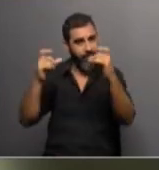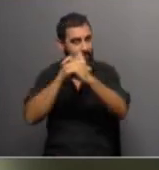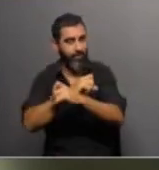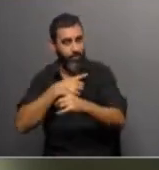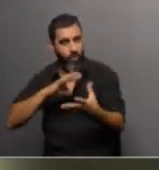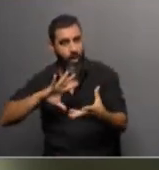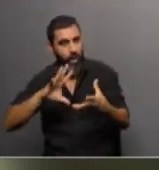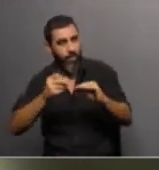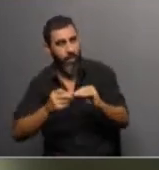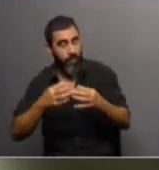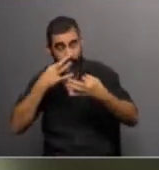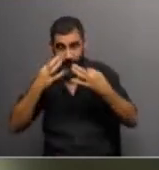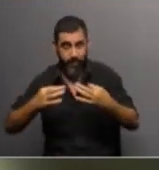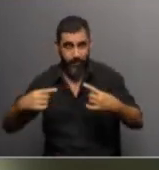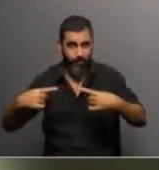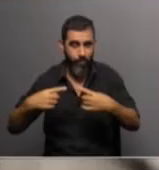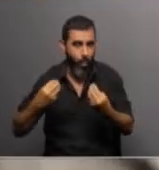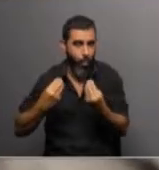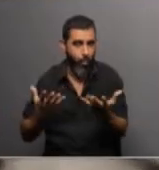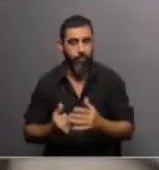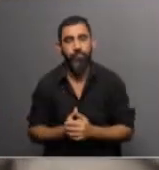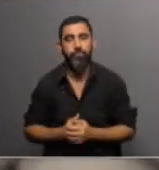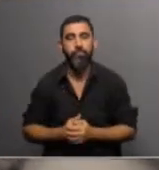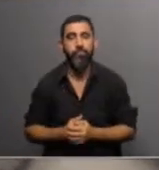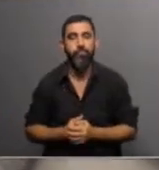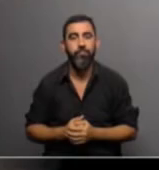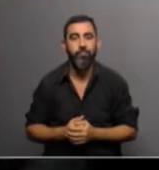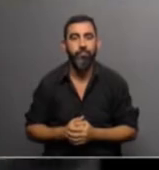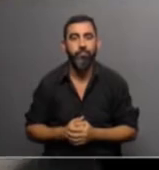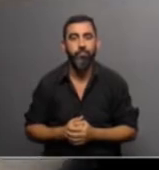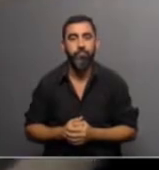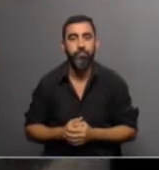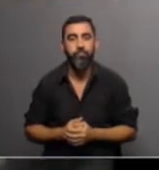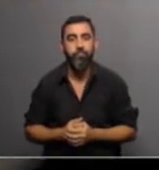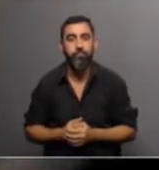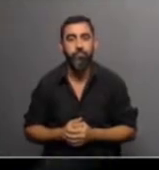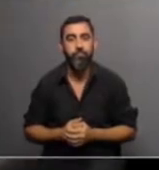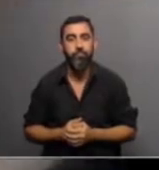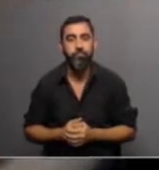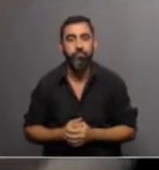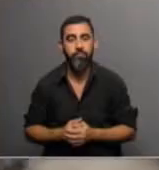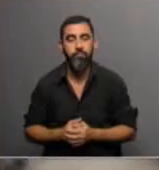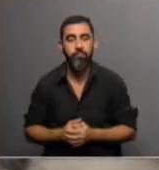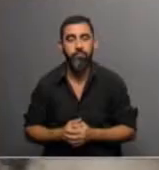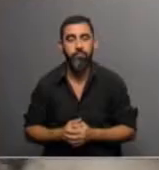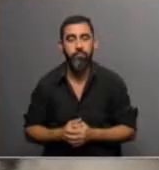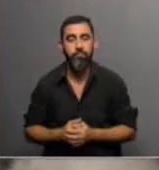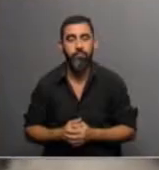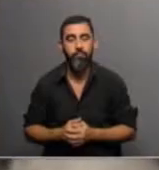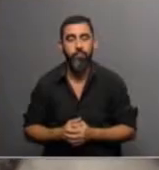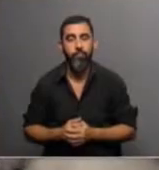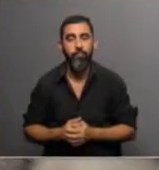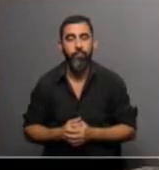difícil por momentos de congeniar, ¿no? Disfruté, dormí sobre mis pasos